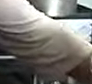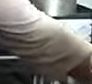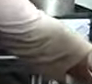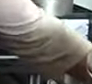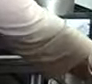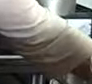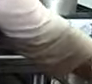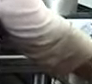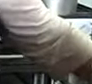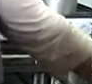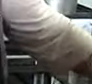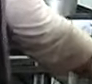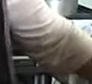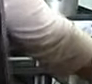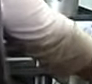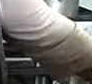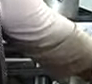Como dice mi amigo